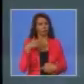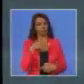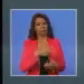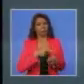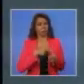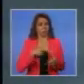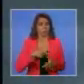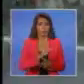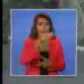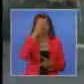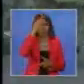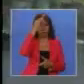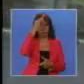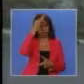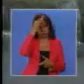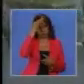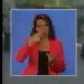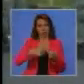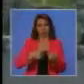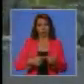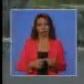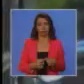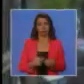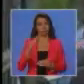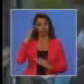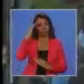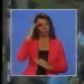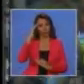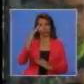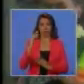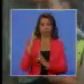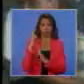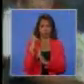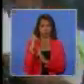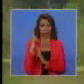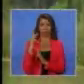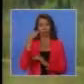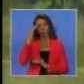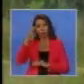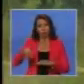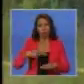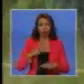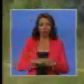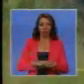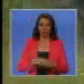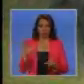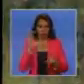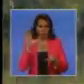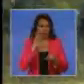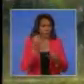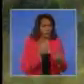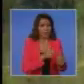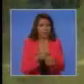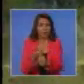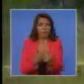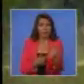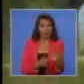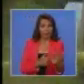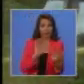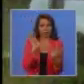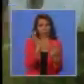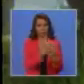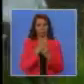horas a Quito la acción de la policía y de fuerzas armadas hizo posible la detención de tres presuntos asaltantes y la